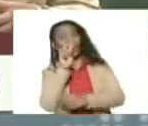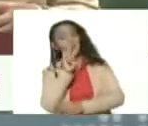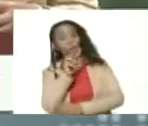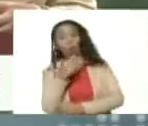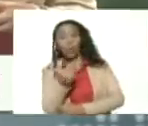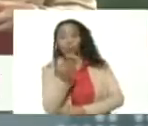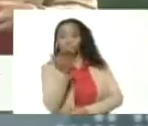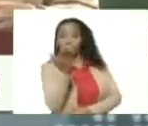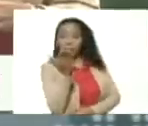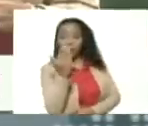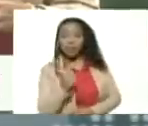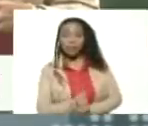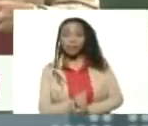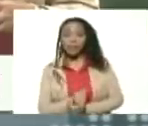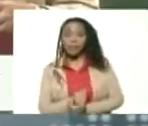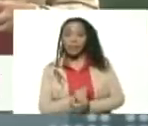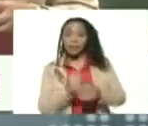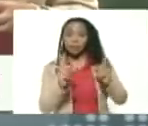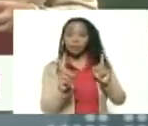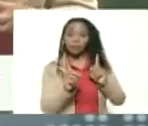cómo ustedes pasan de ser